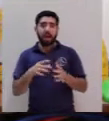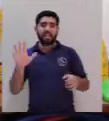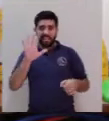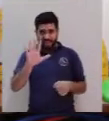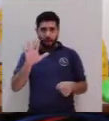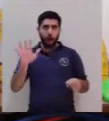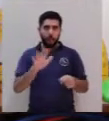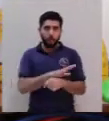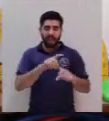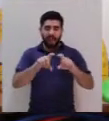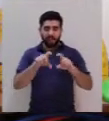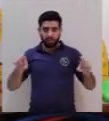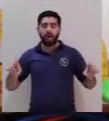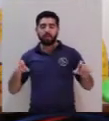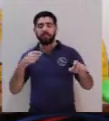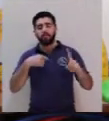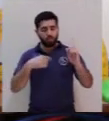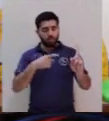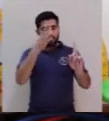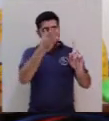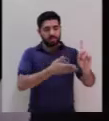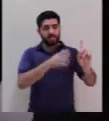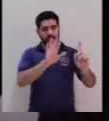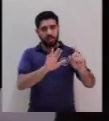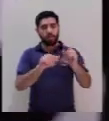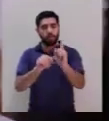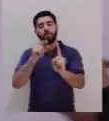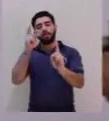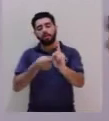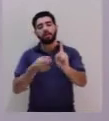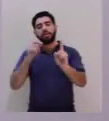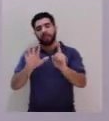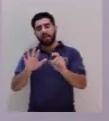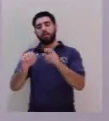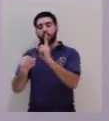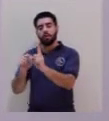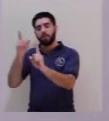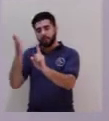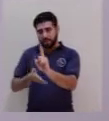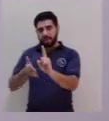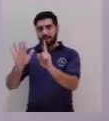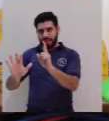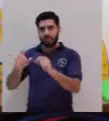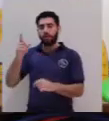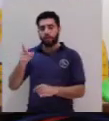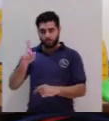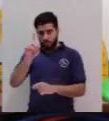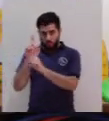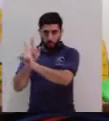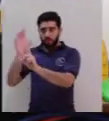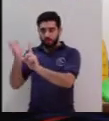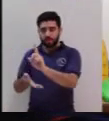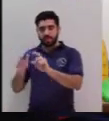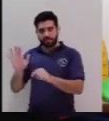5 pedazos, una parte de 5 pedazos y una parte de esos 5 pedazos. O sea, cada